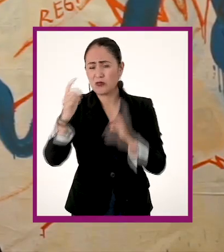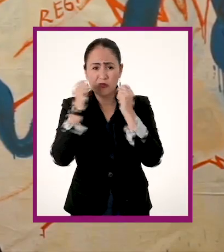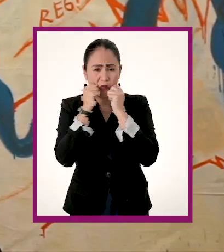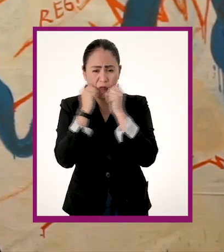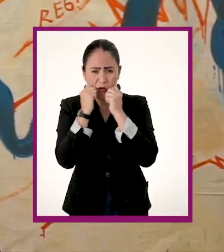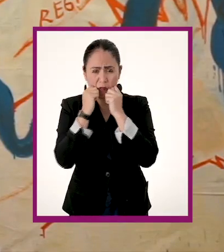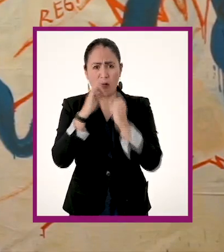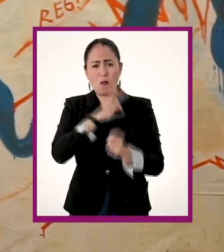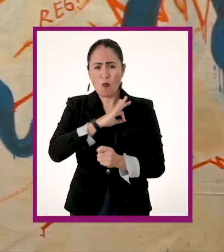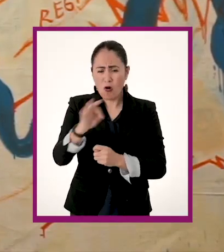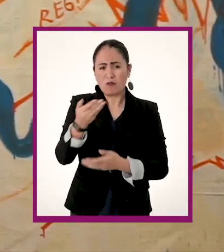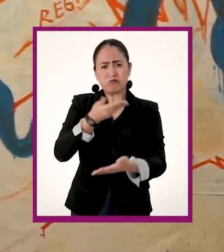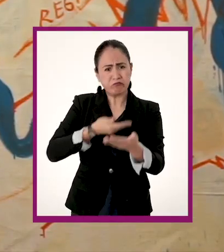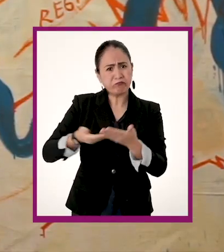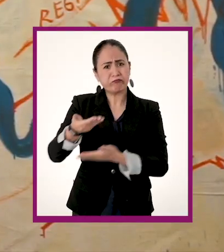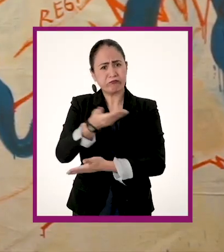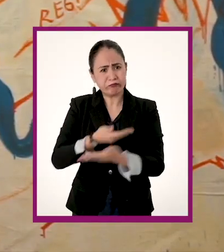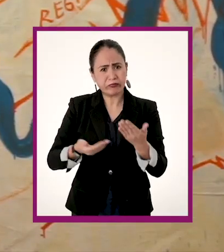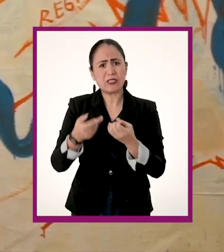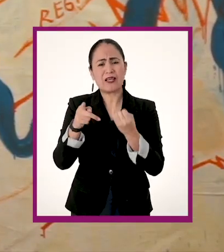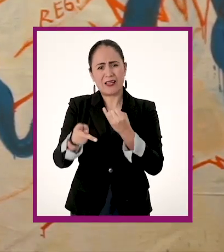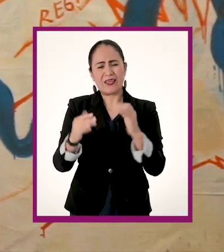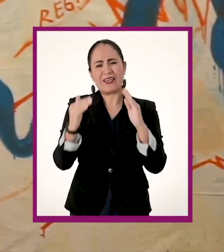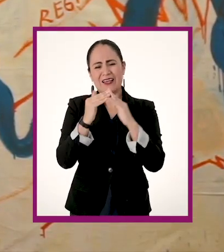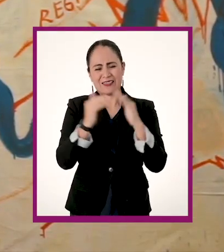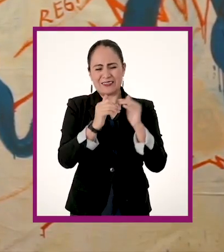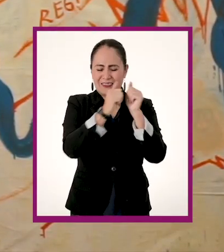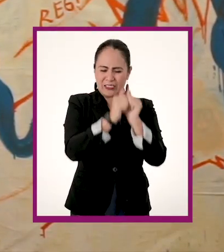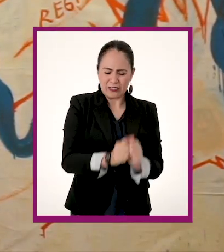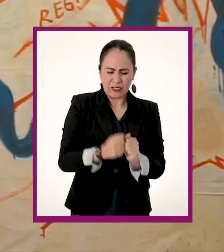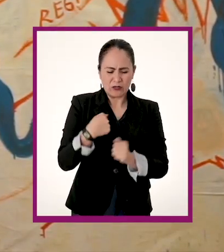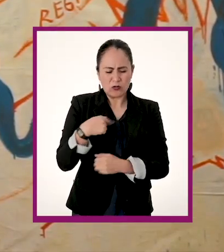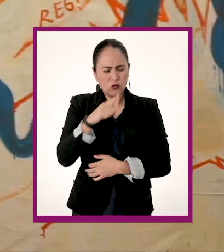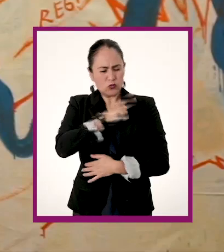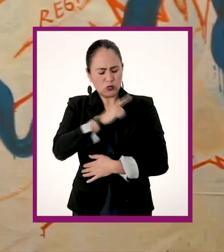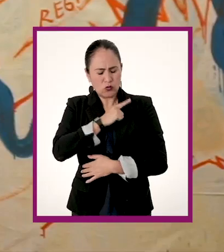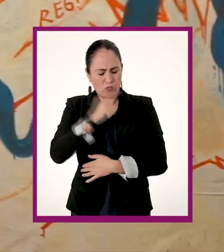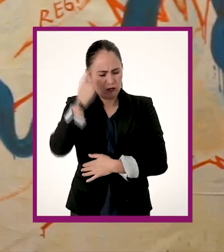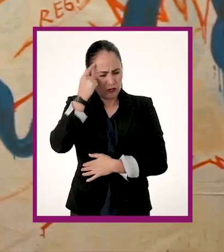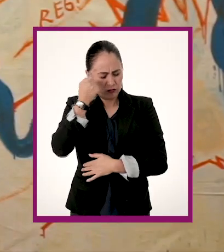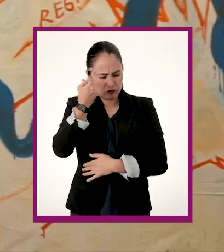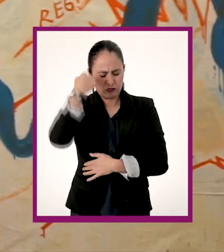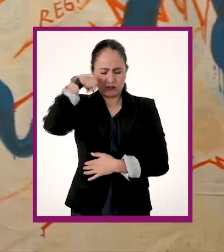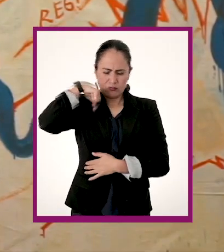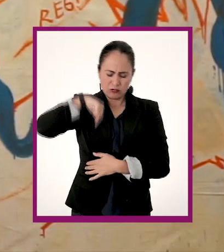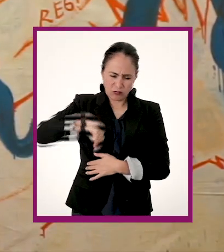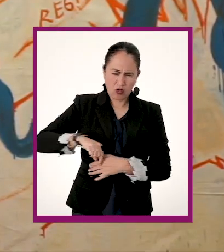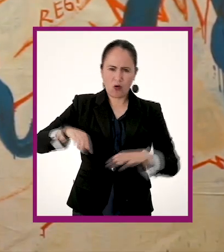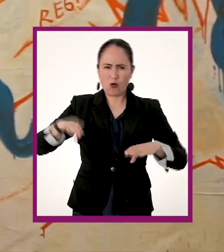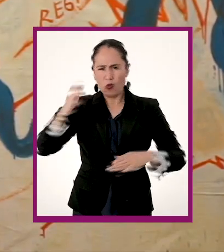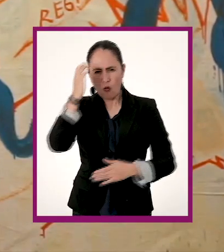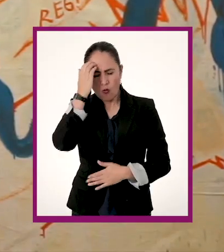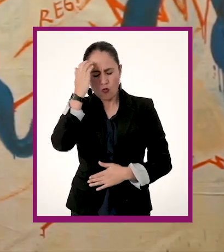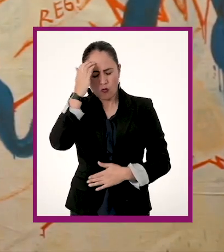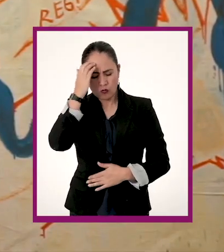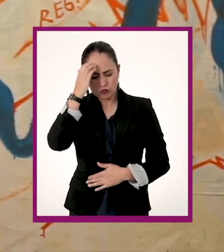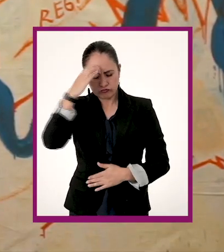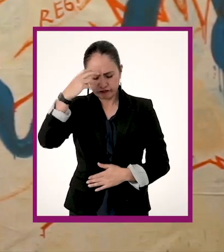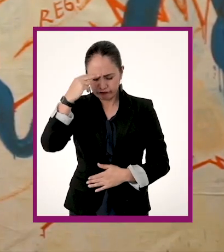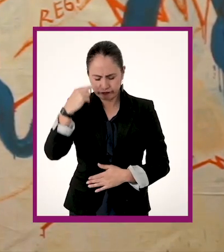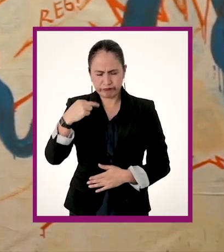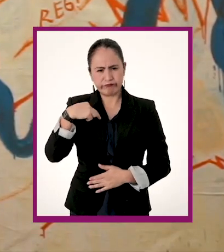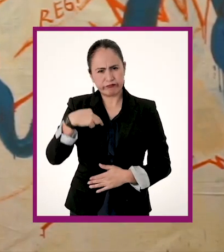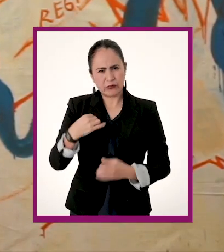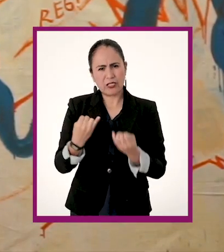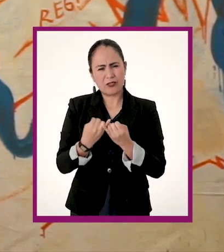aún estando lejos. Creo que el confinamiento ha sido un lugar de reencuentro con nosotros mismos y con las cosas